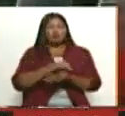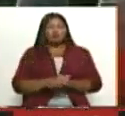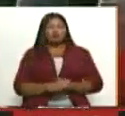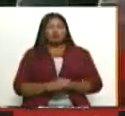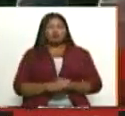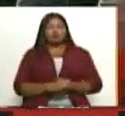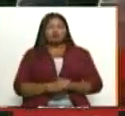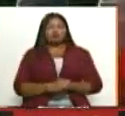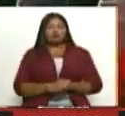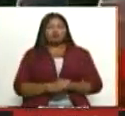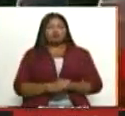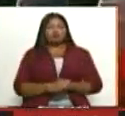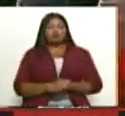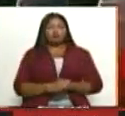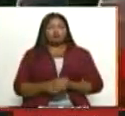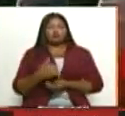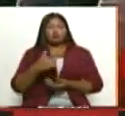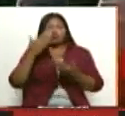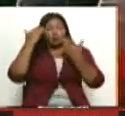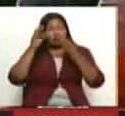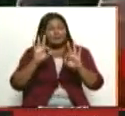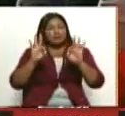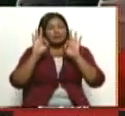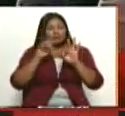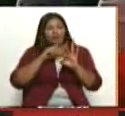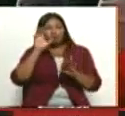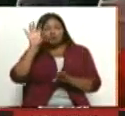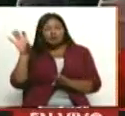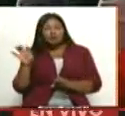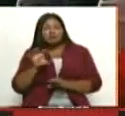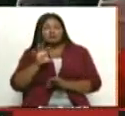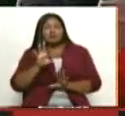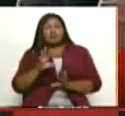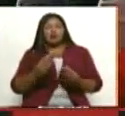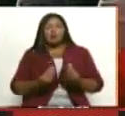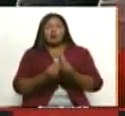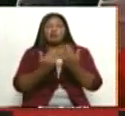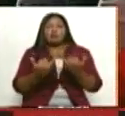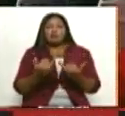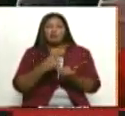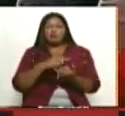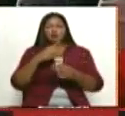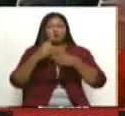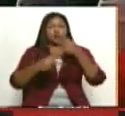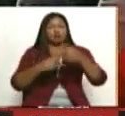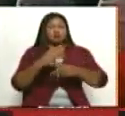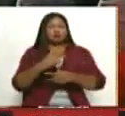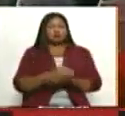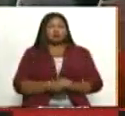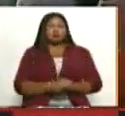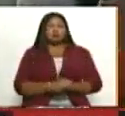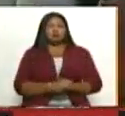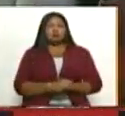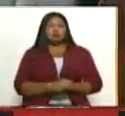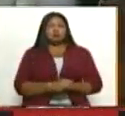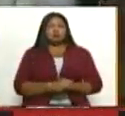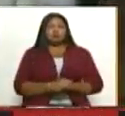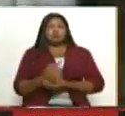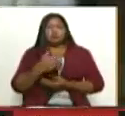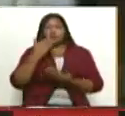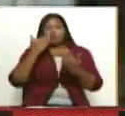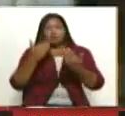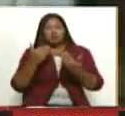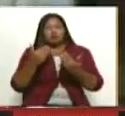clamamos. Yo saludo especialmente a los países acompañantes y garantes de este proceso, quienes clamamos por la